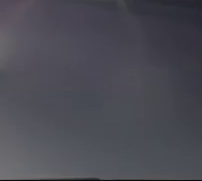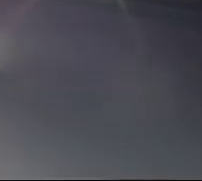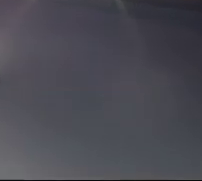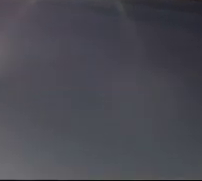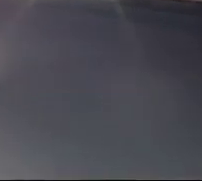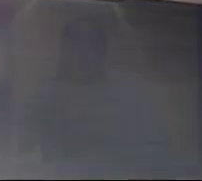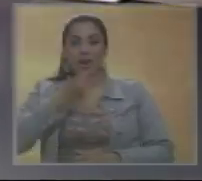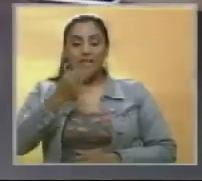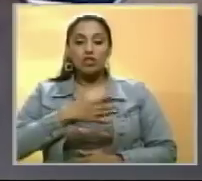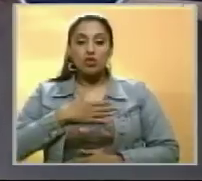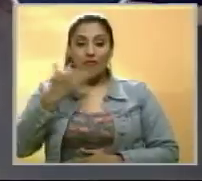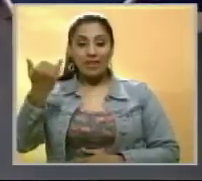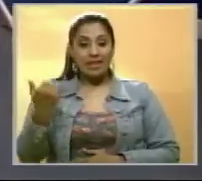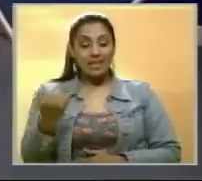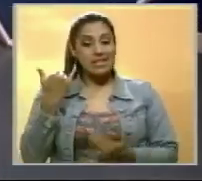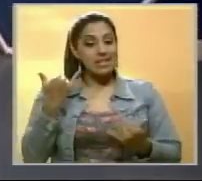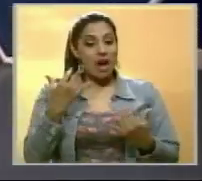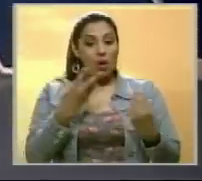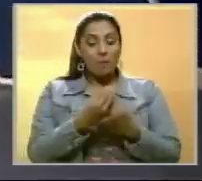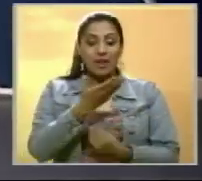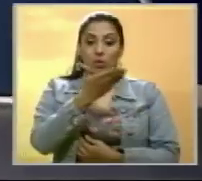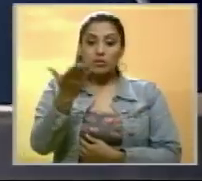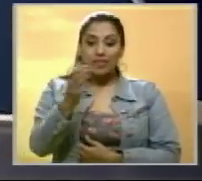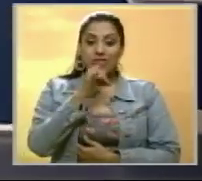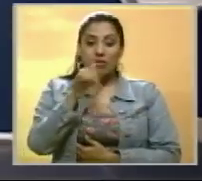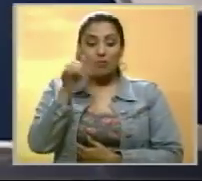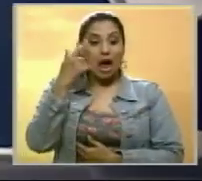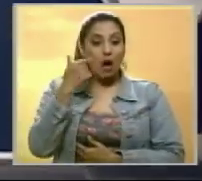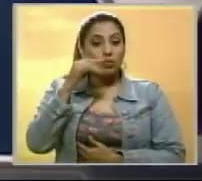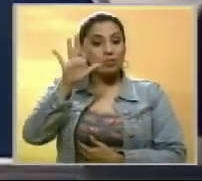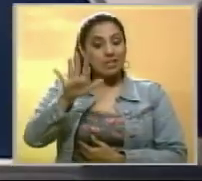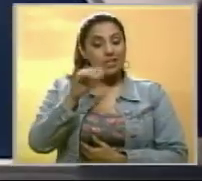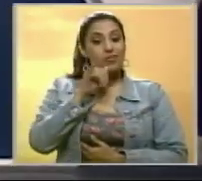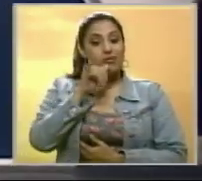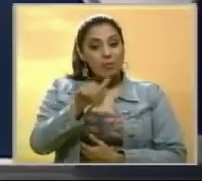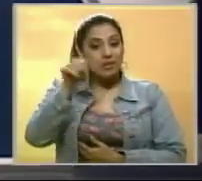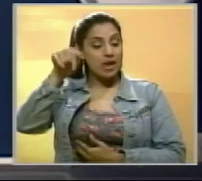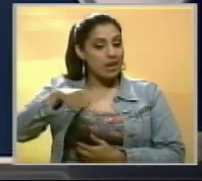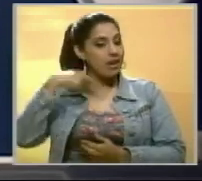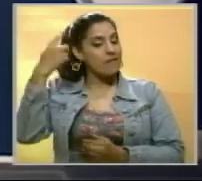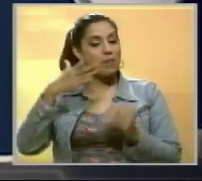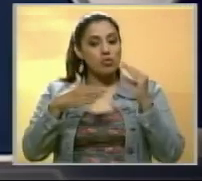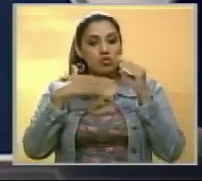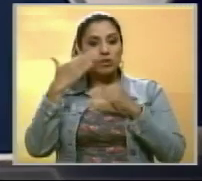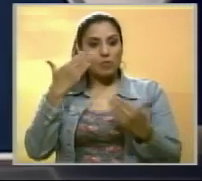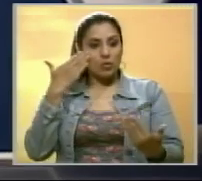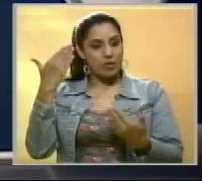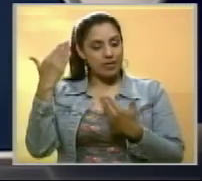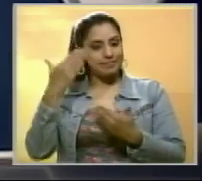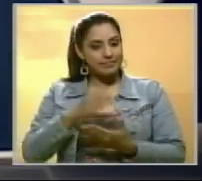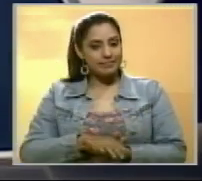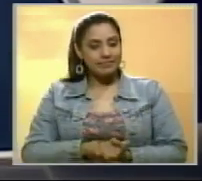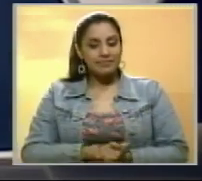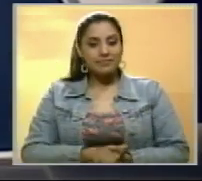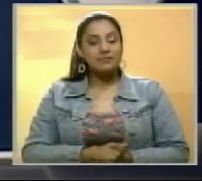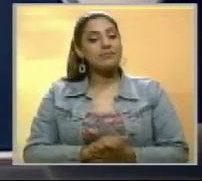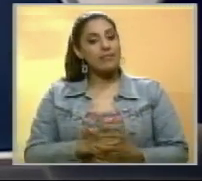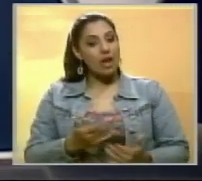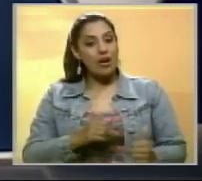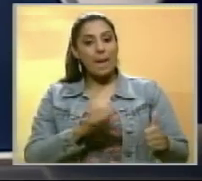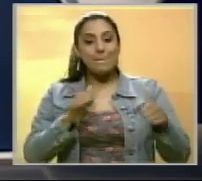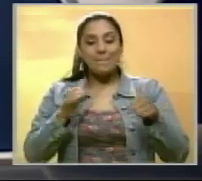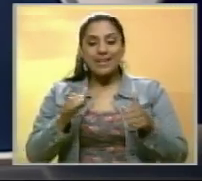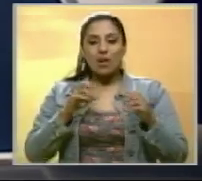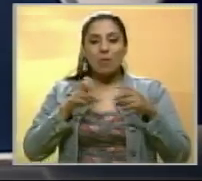Amigos, muy buenas tardes. Yo soy Federica Guzmán y desde ya los estaré acompañando en nuestro acostumbrado recorrido por las noticias del entretenimiento aquí en Estrenos y Estrellas. Y